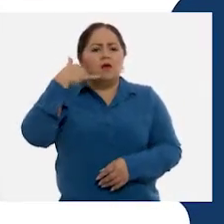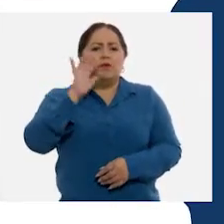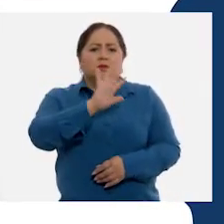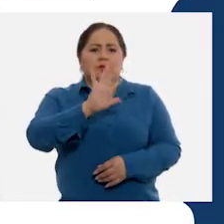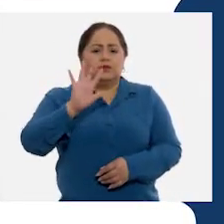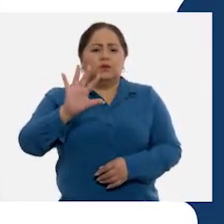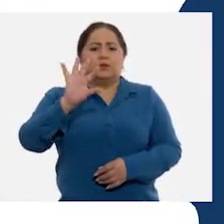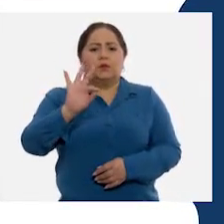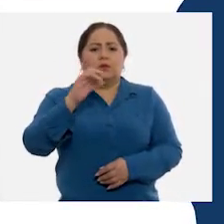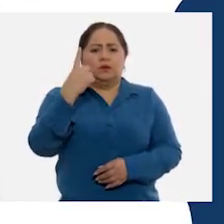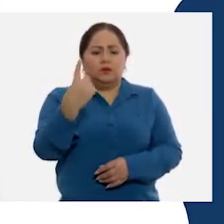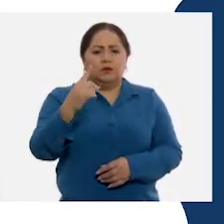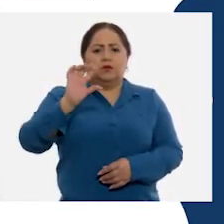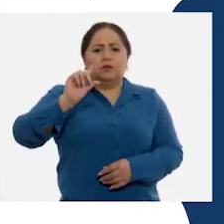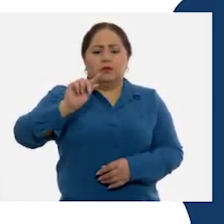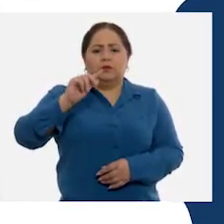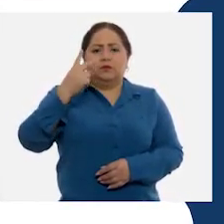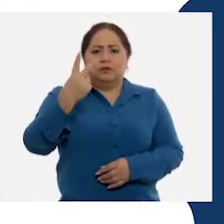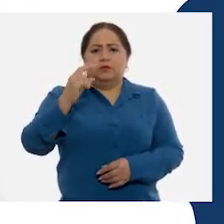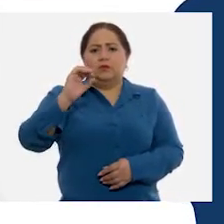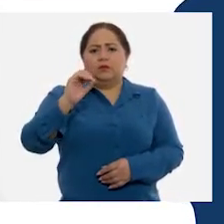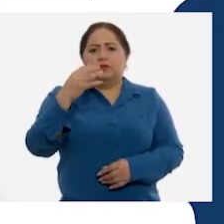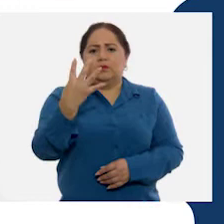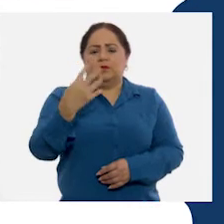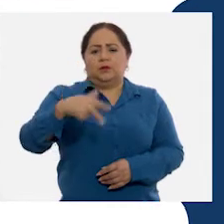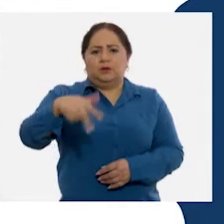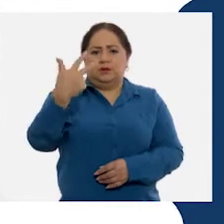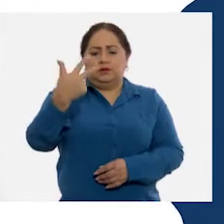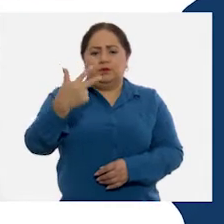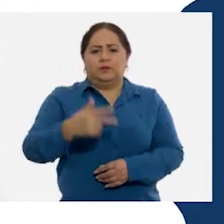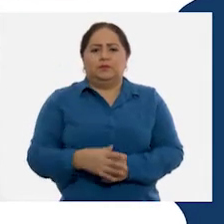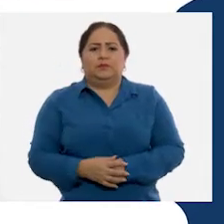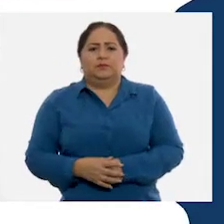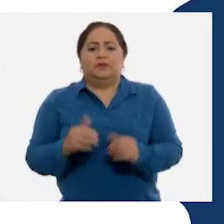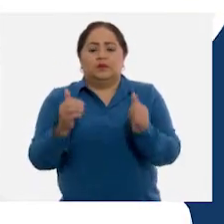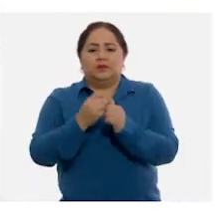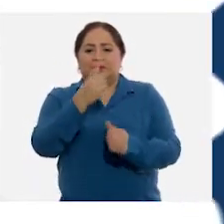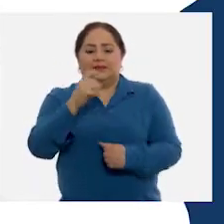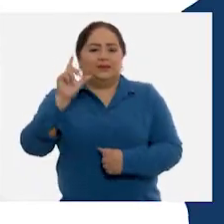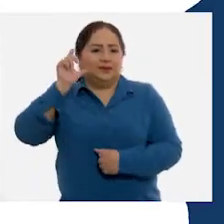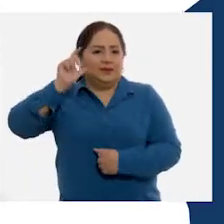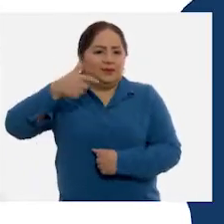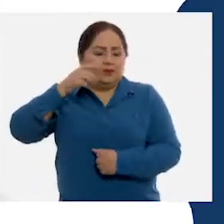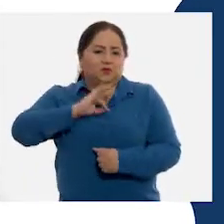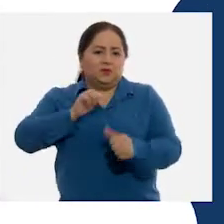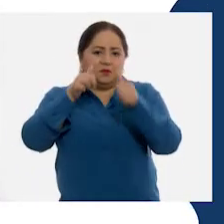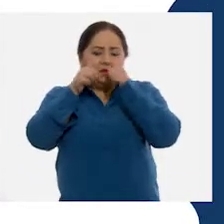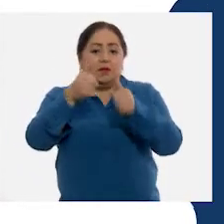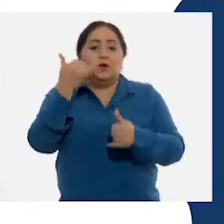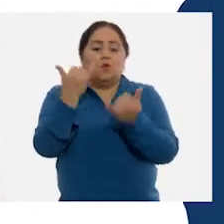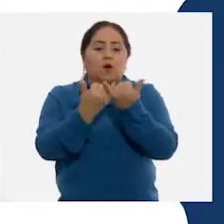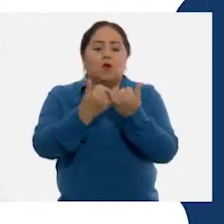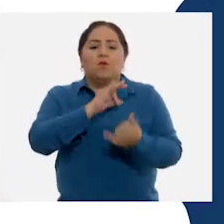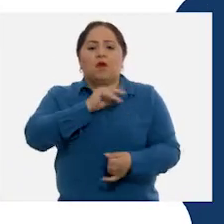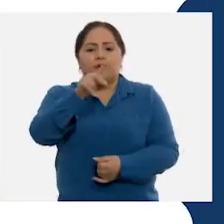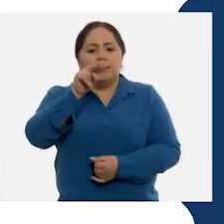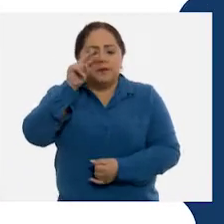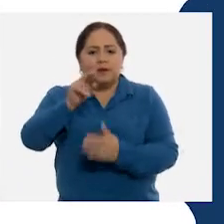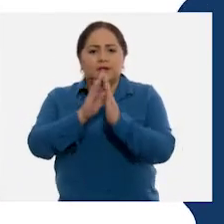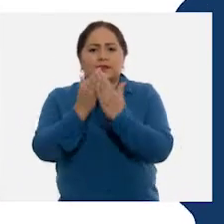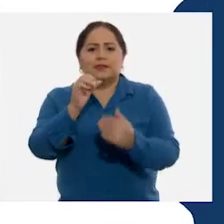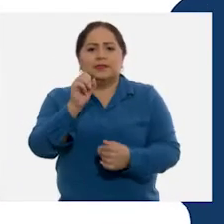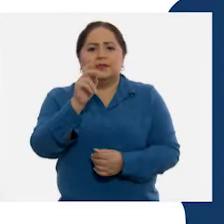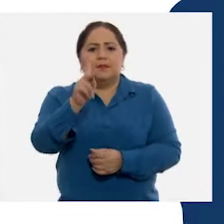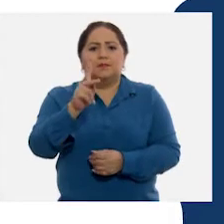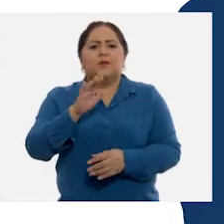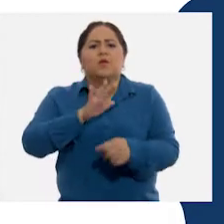55 41 72 04 13, con 100 líneas. También puedes encontrar los libros de texto